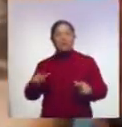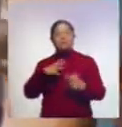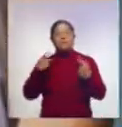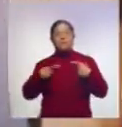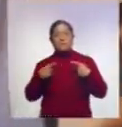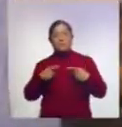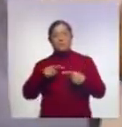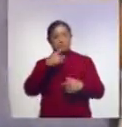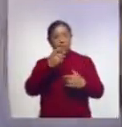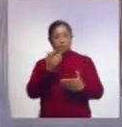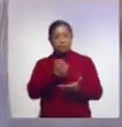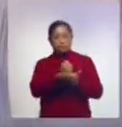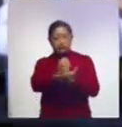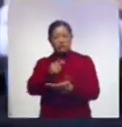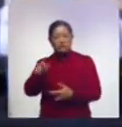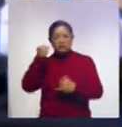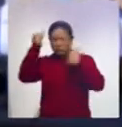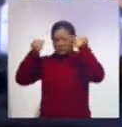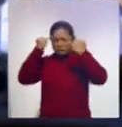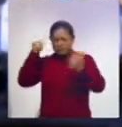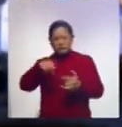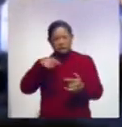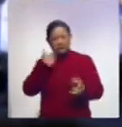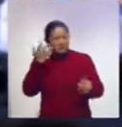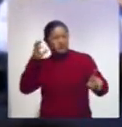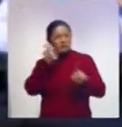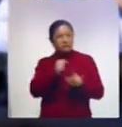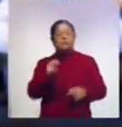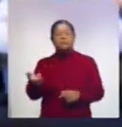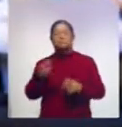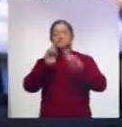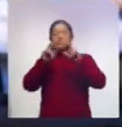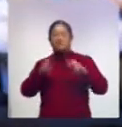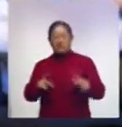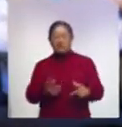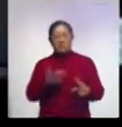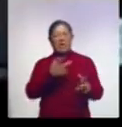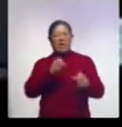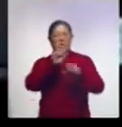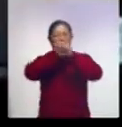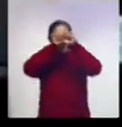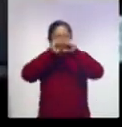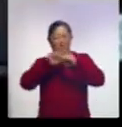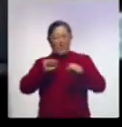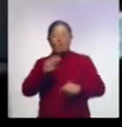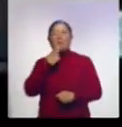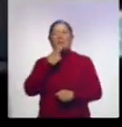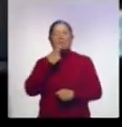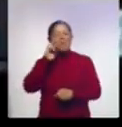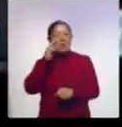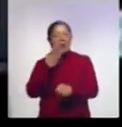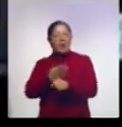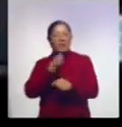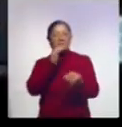aportar sus ideas sobre retos globales como desarme nuclear, uso responsable de las redes sociales,